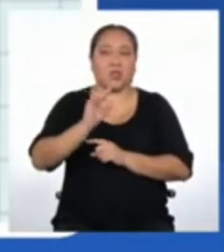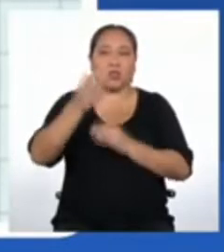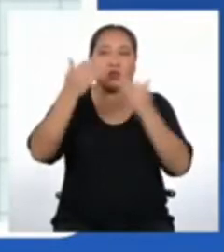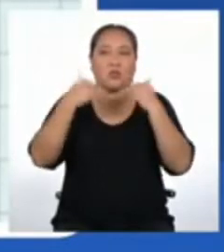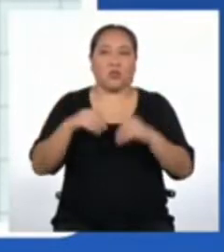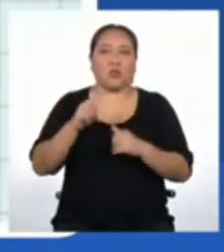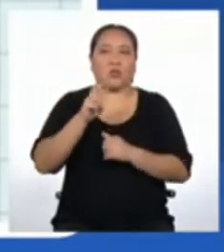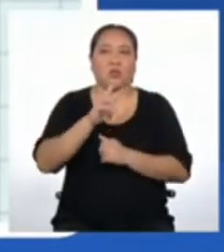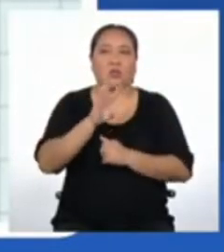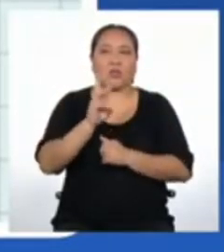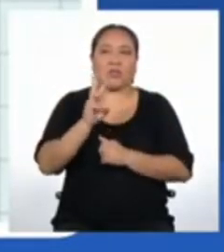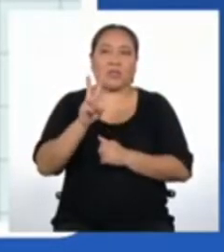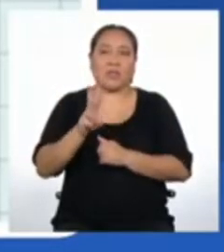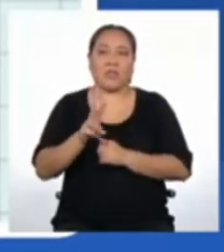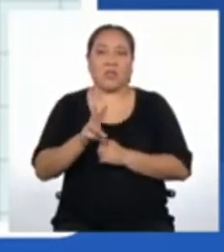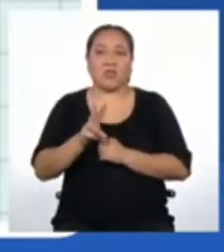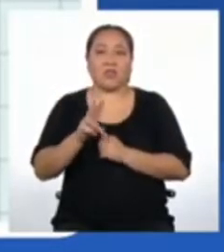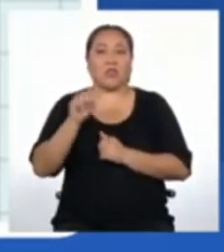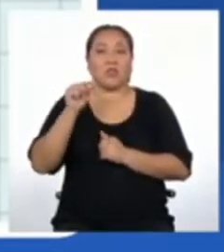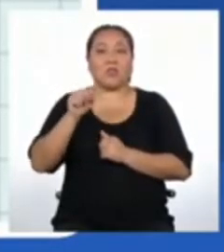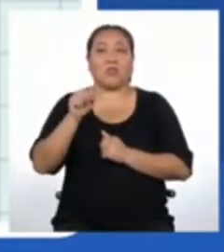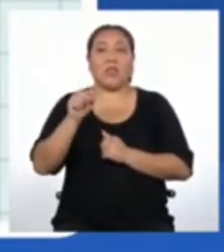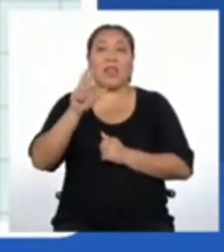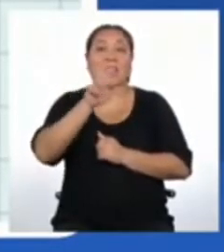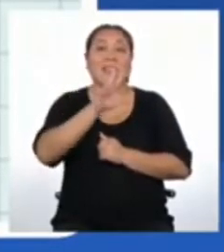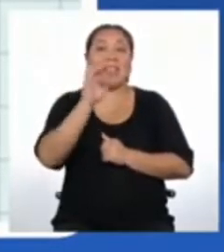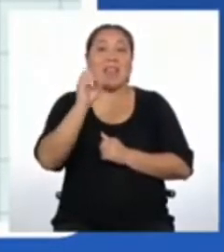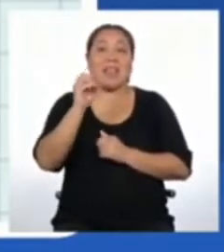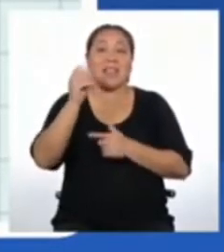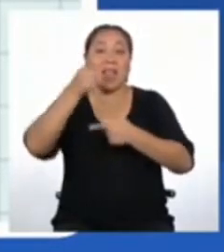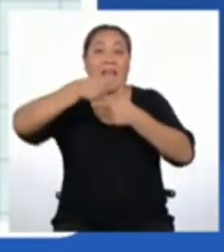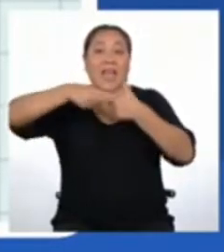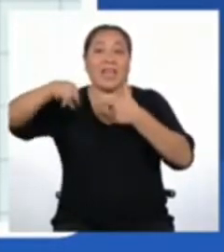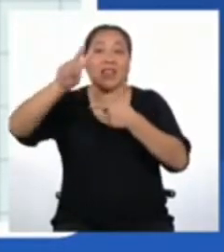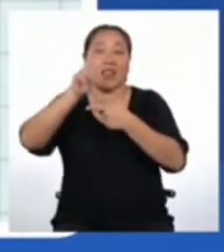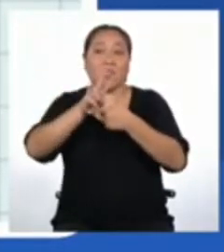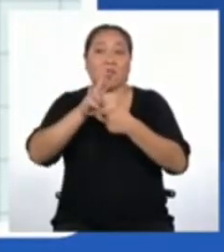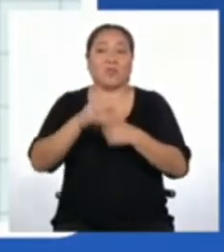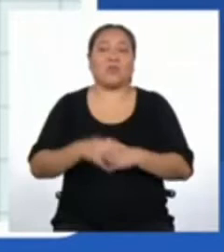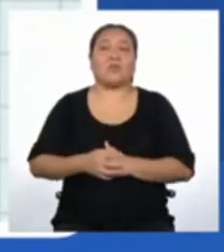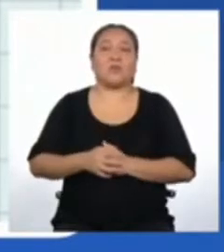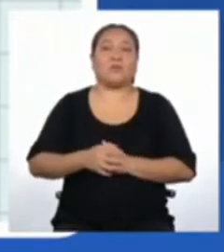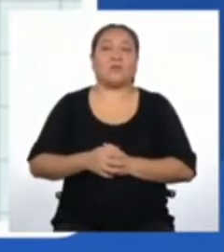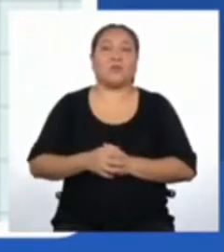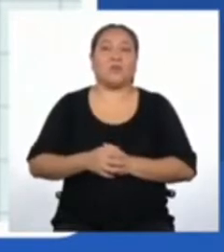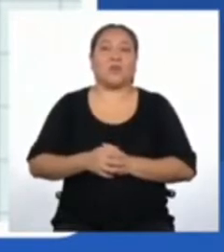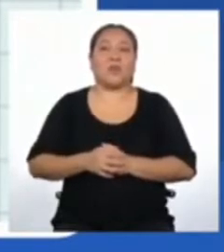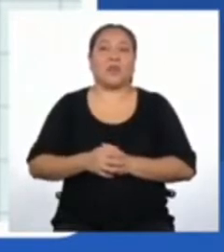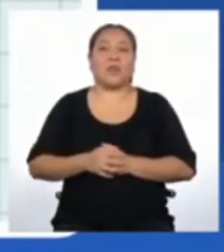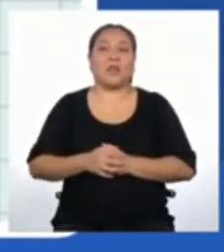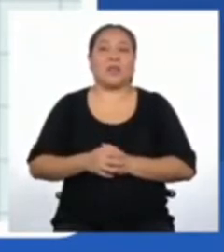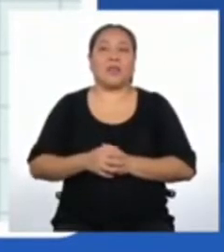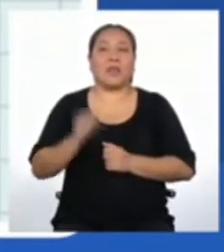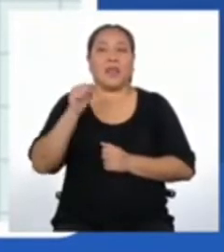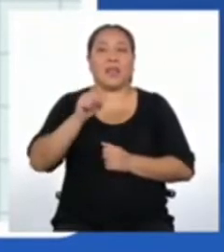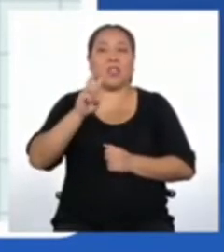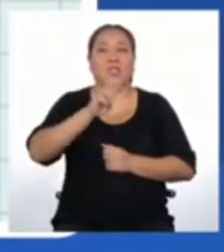como recordarán, es dividir ese 30, nuestro número enésimo, entre 2. La multiplicación quedaría